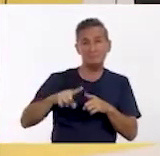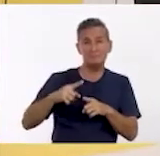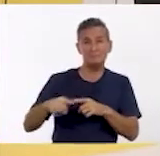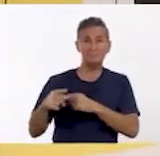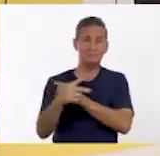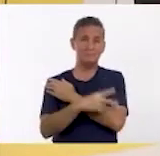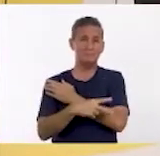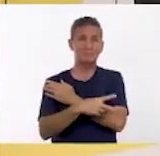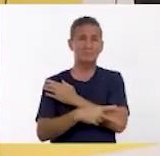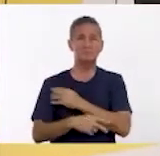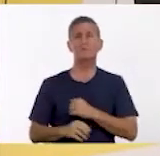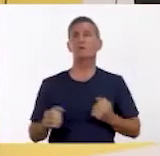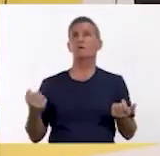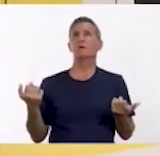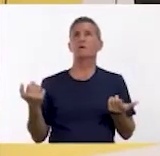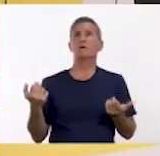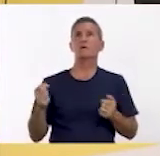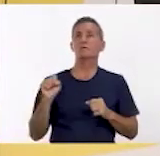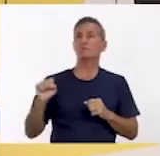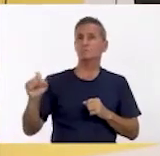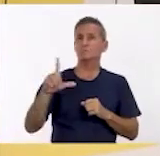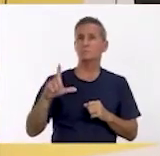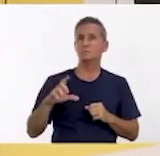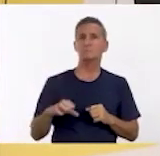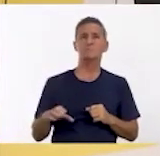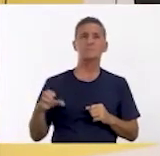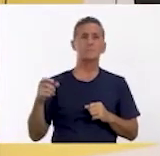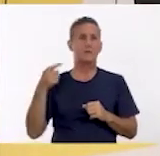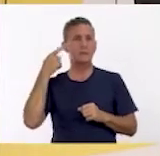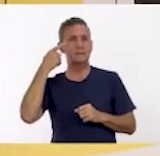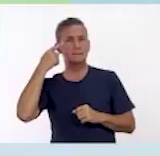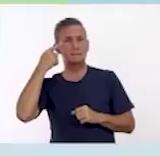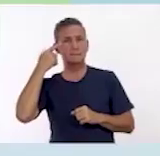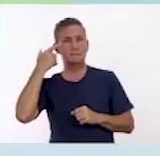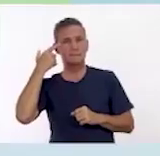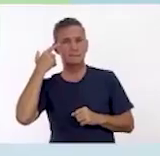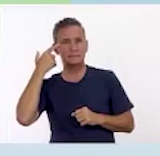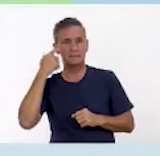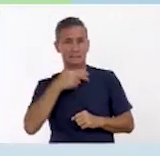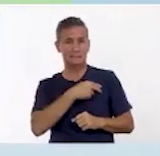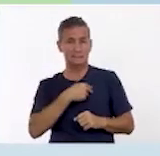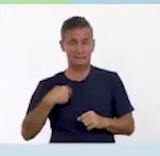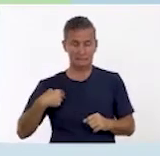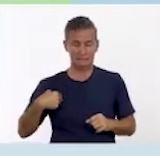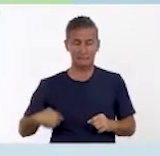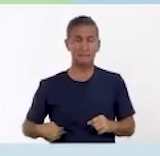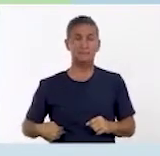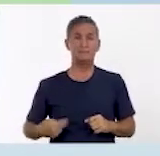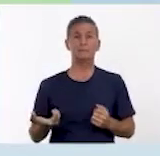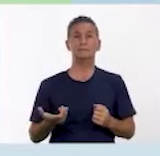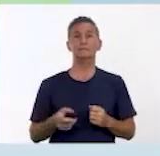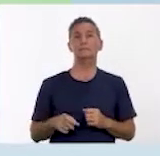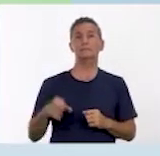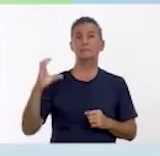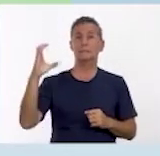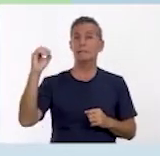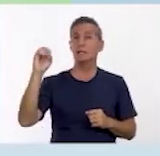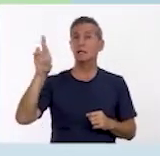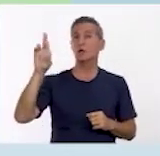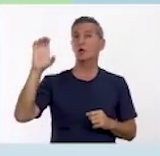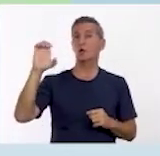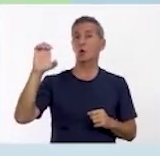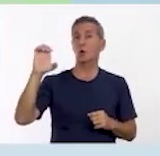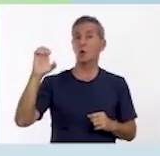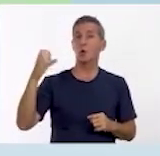también quedan otros países, como es la República Popular Democrática de Corea, la República Popular China, la República de